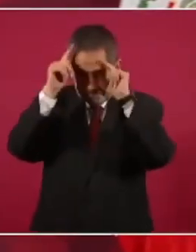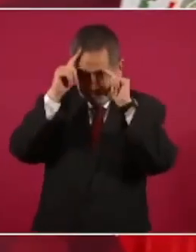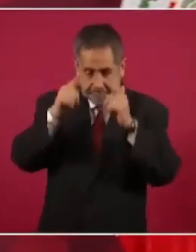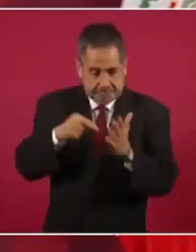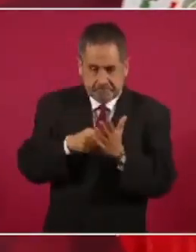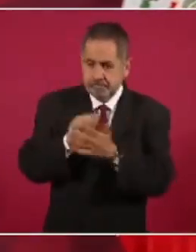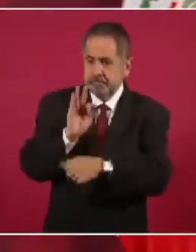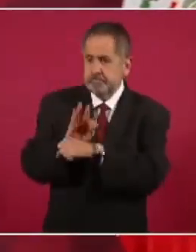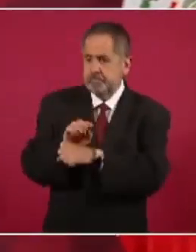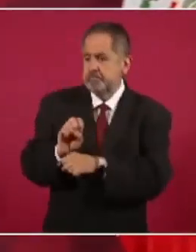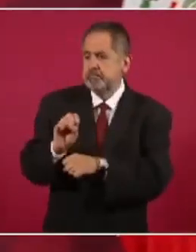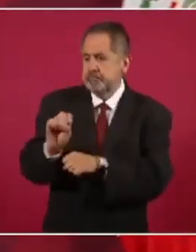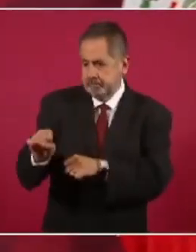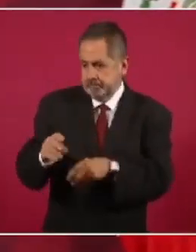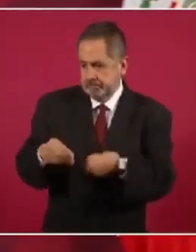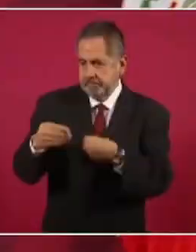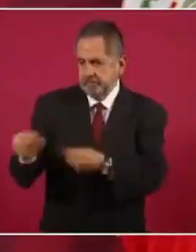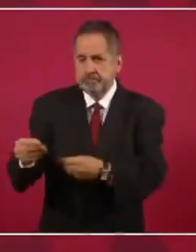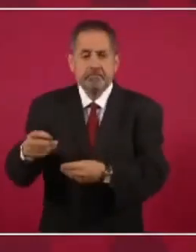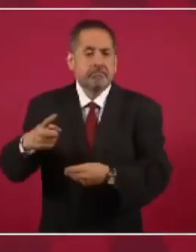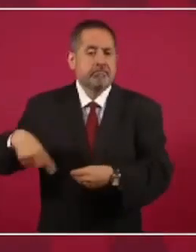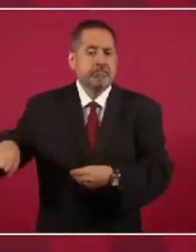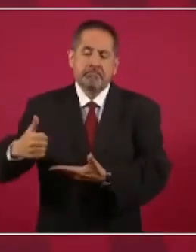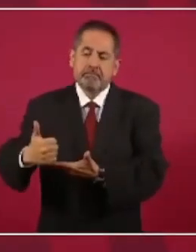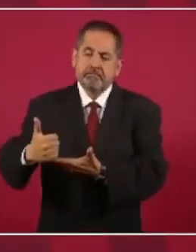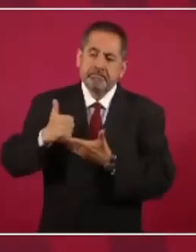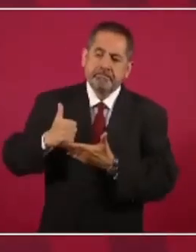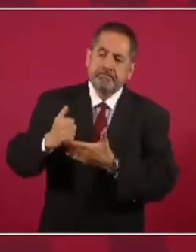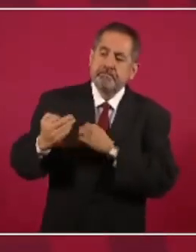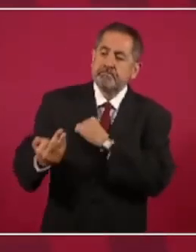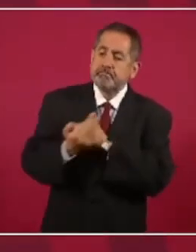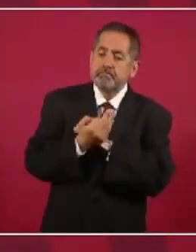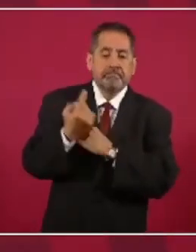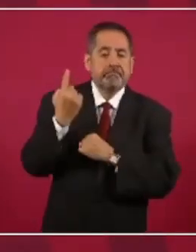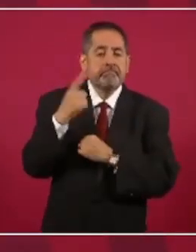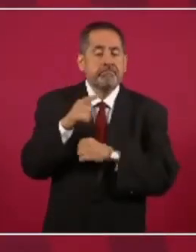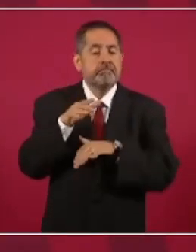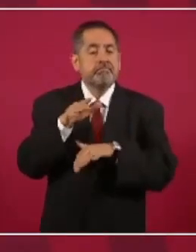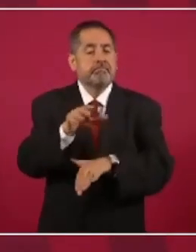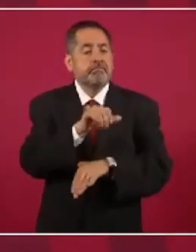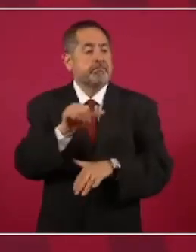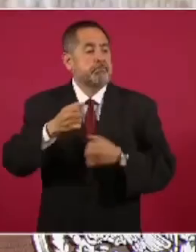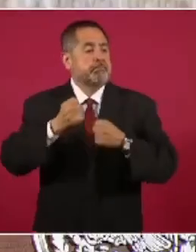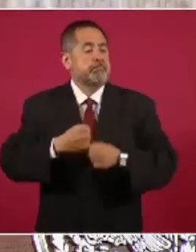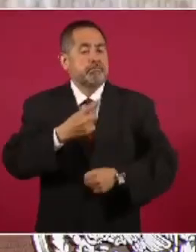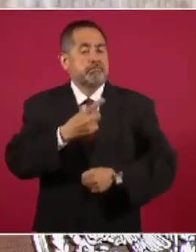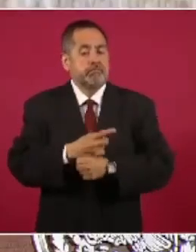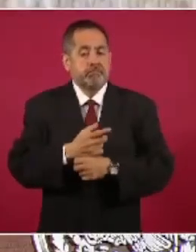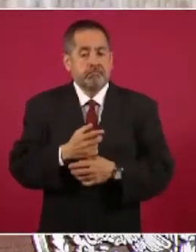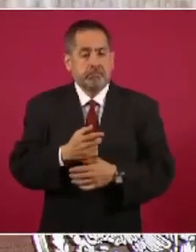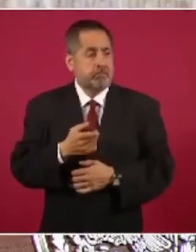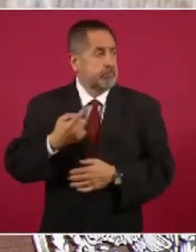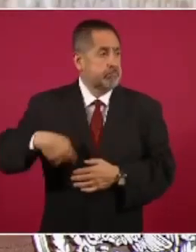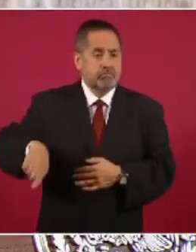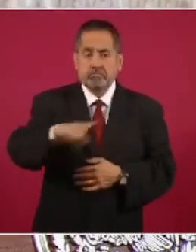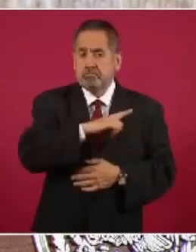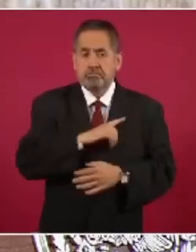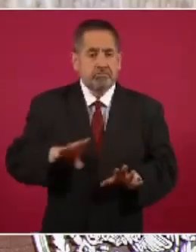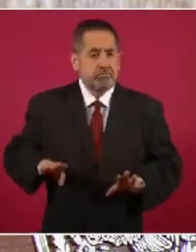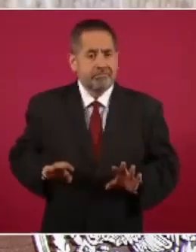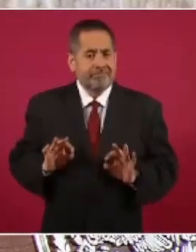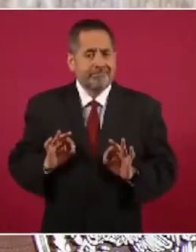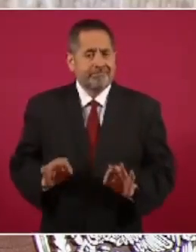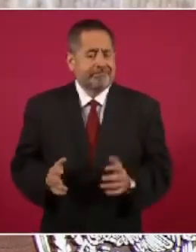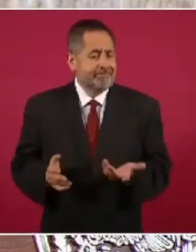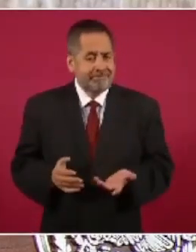que nos sigan ayudando en labores de seguridad. A todos nos conviene. No puede ser